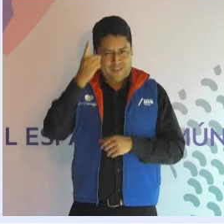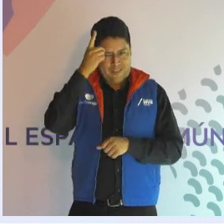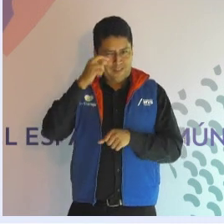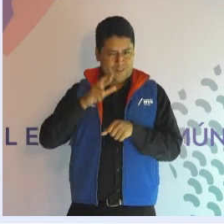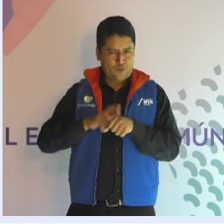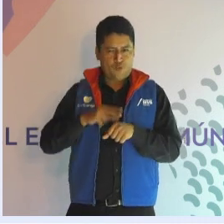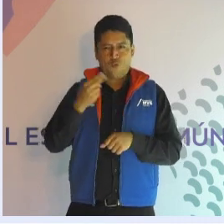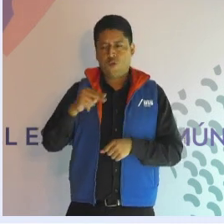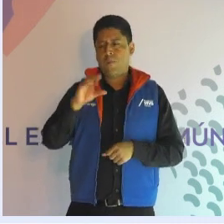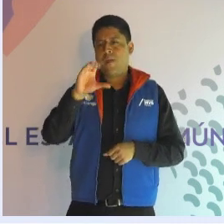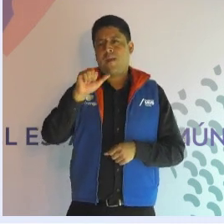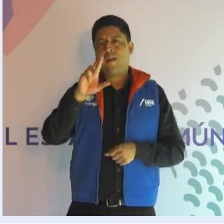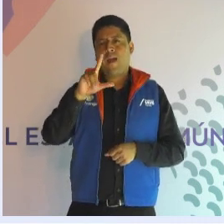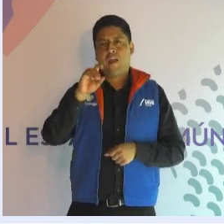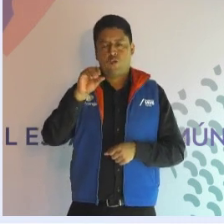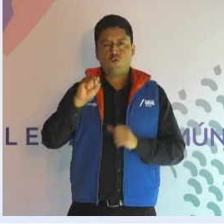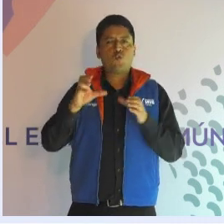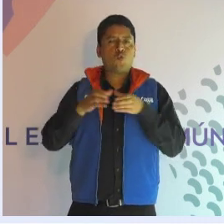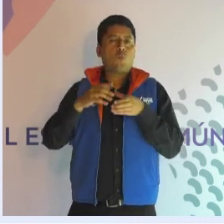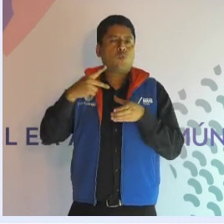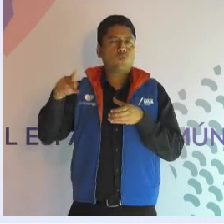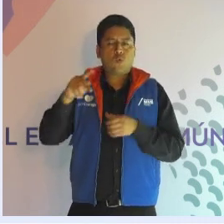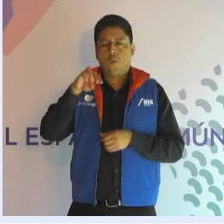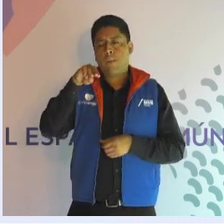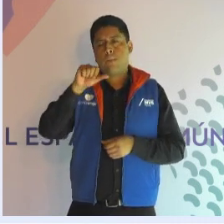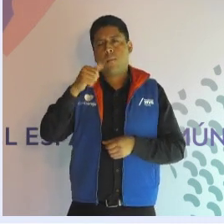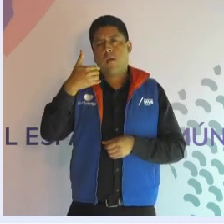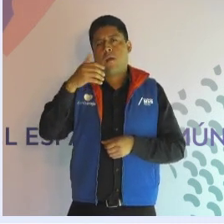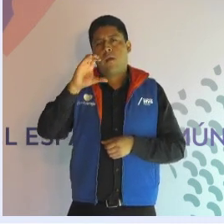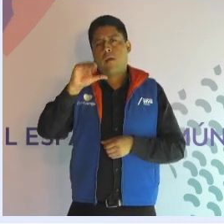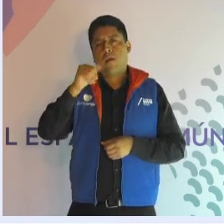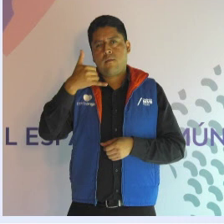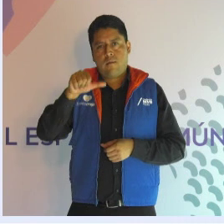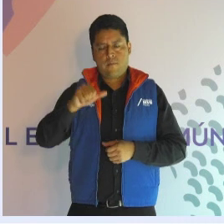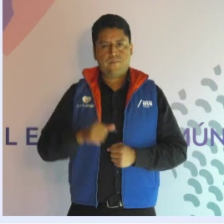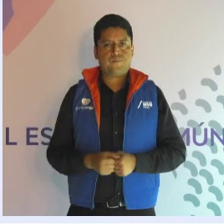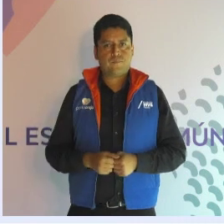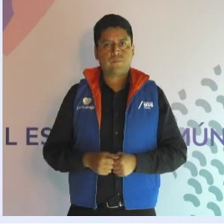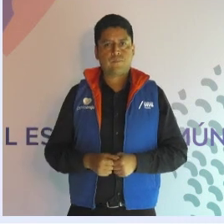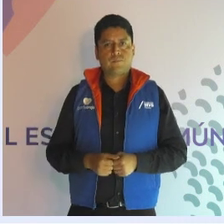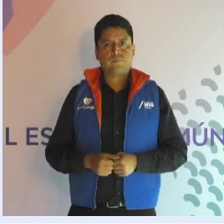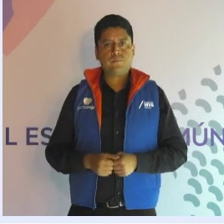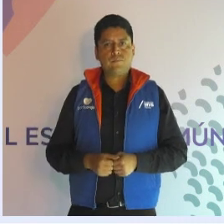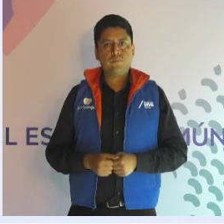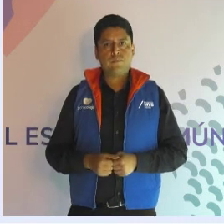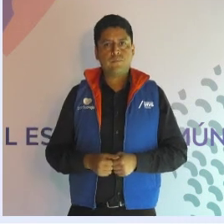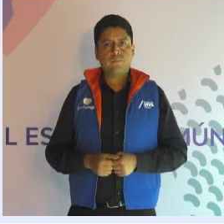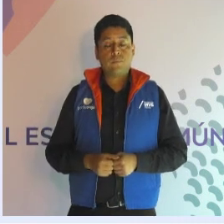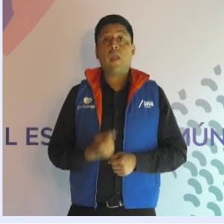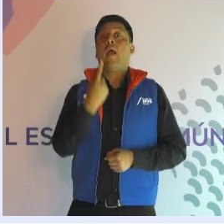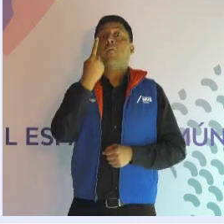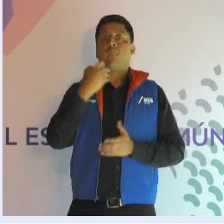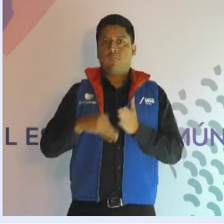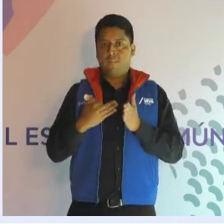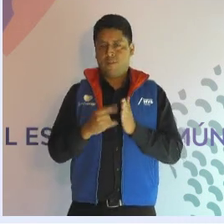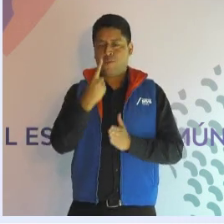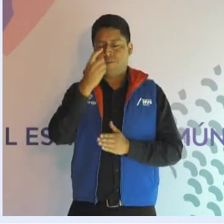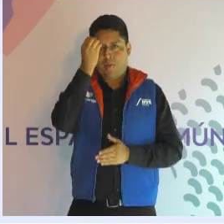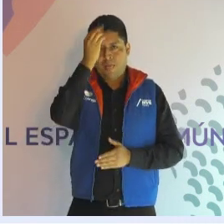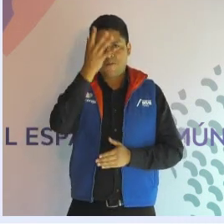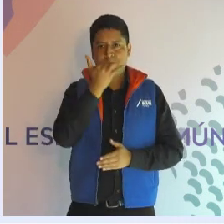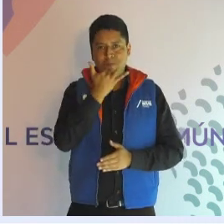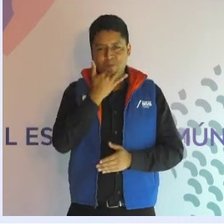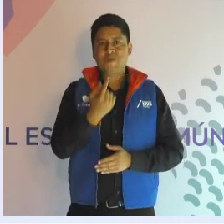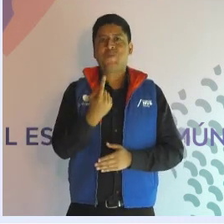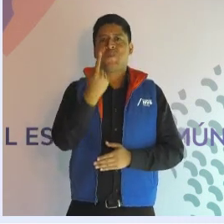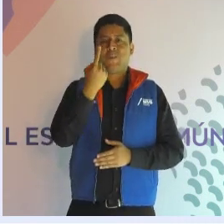Macaya. Perfecto. Y tenemos el que sigue. Y, sí, cierto, anunciamos también el